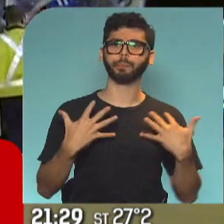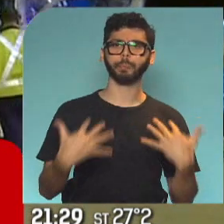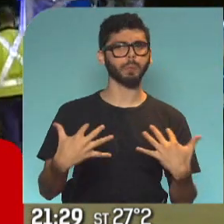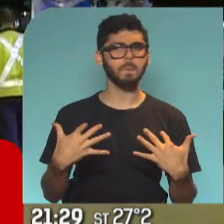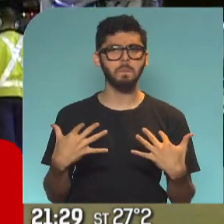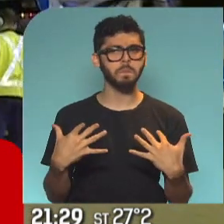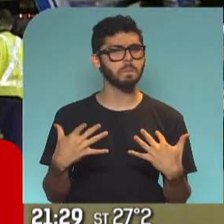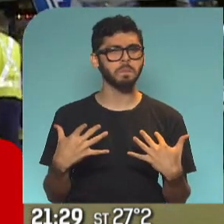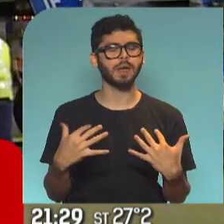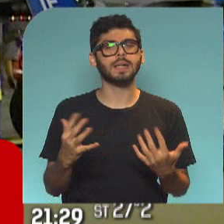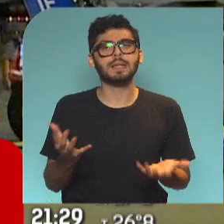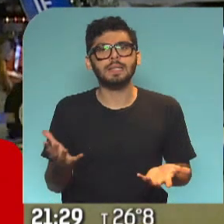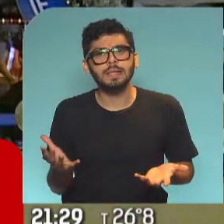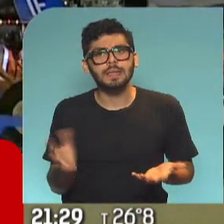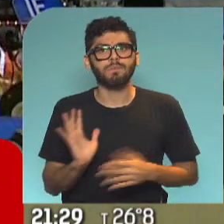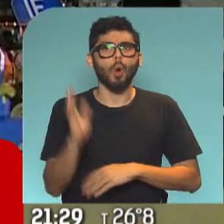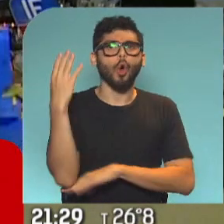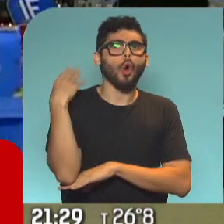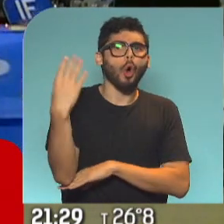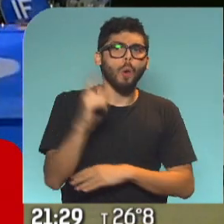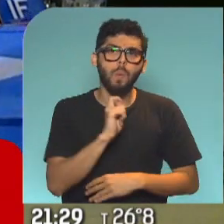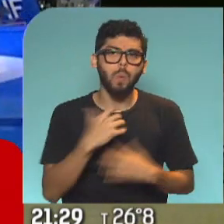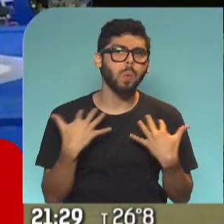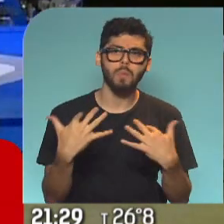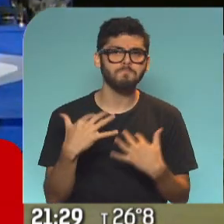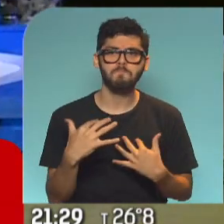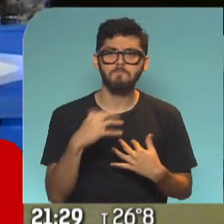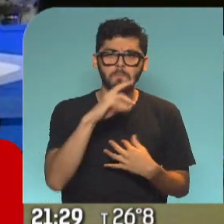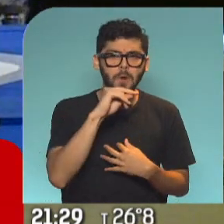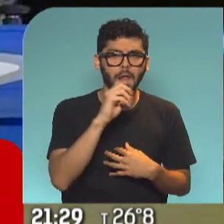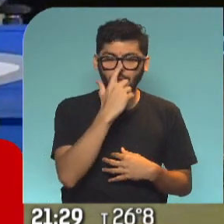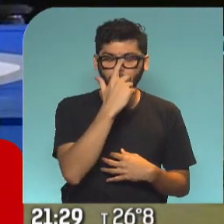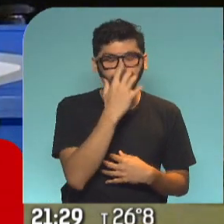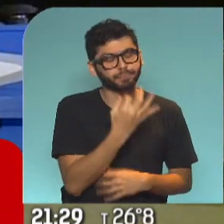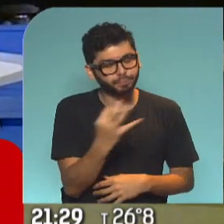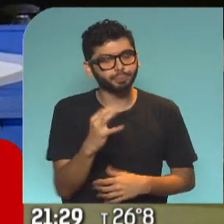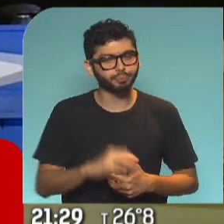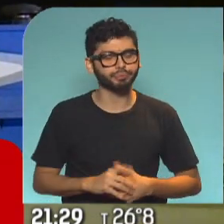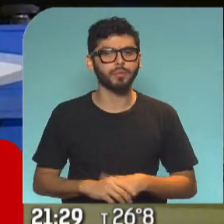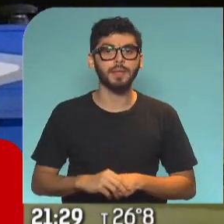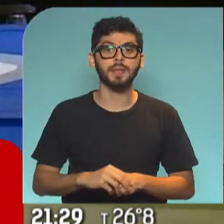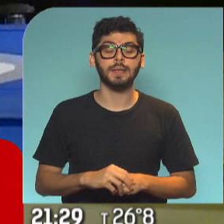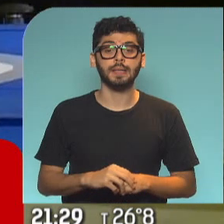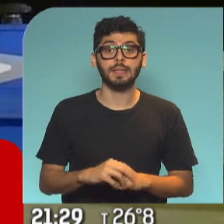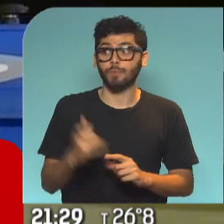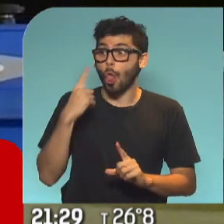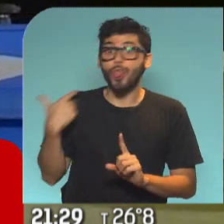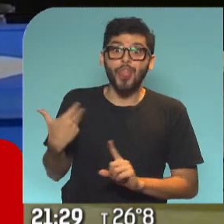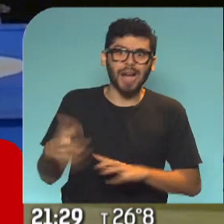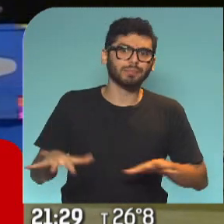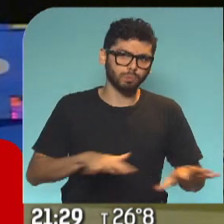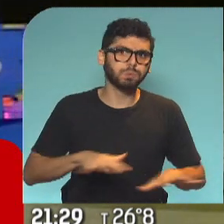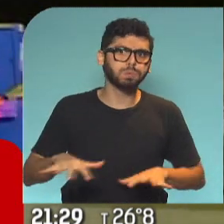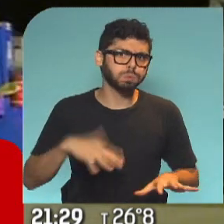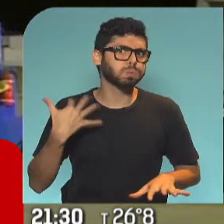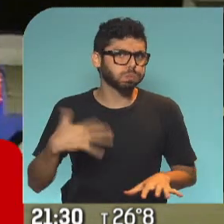Todavía no, me parece que no... No una conferencia, eso es lo que decís. No, cierto. No una conferencia, claro. Bueno, y han sido días agitados, ¿no? En los que